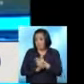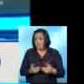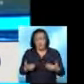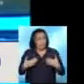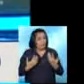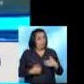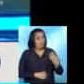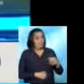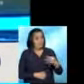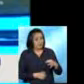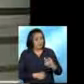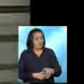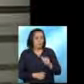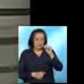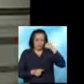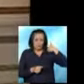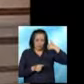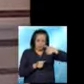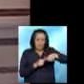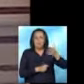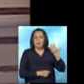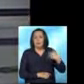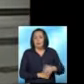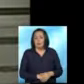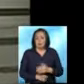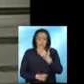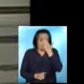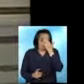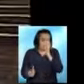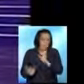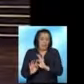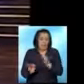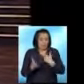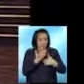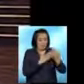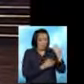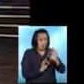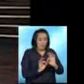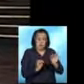con el que siempre lo recordaré. Si no supiste